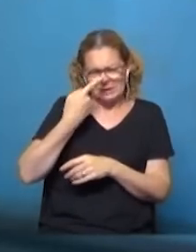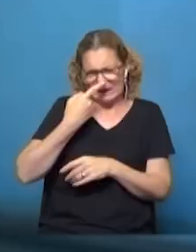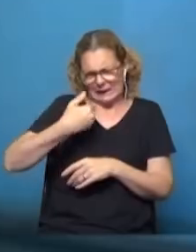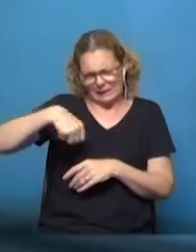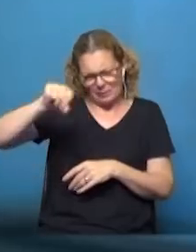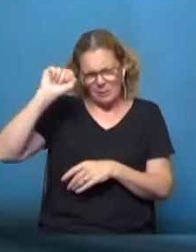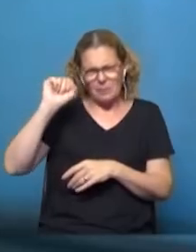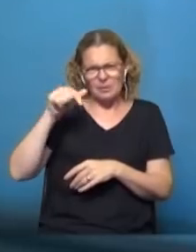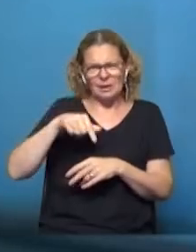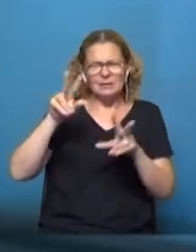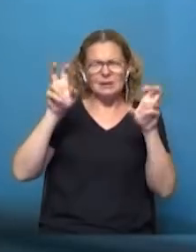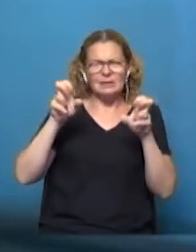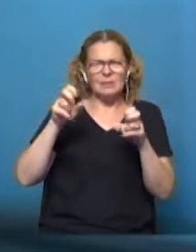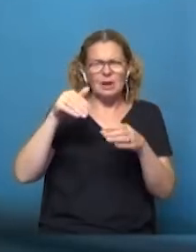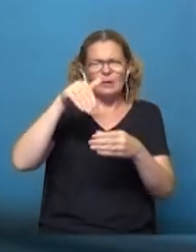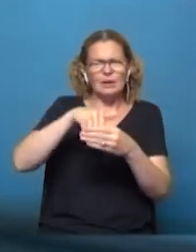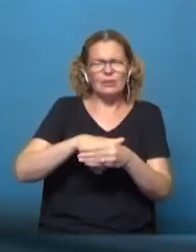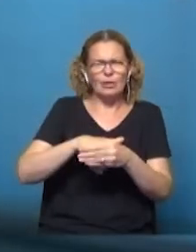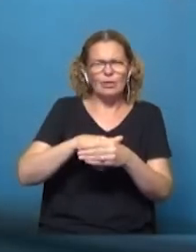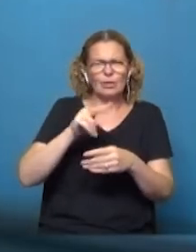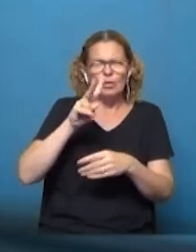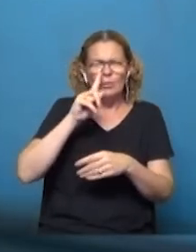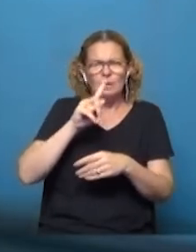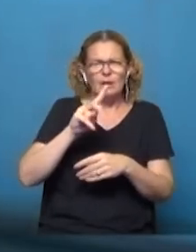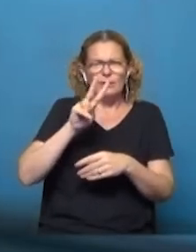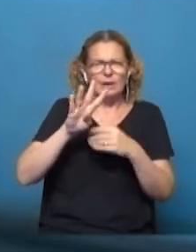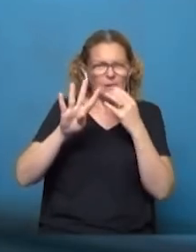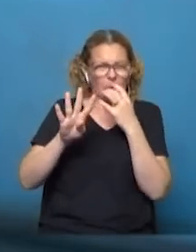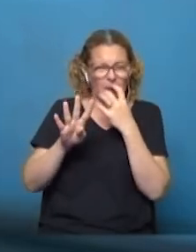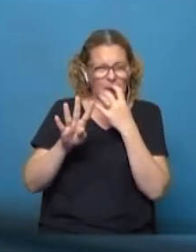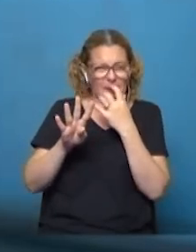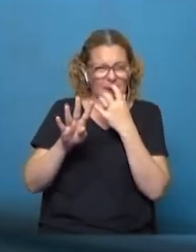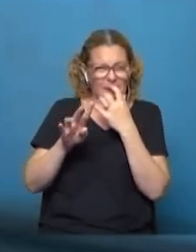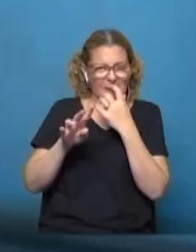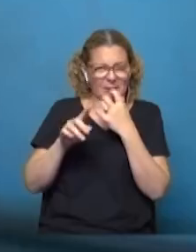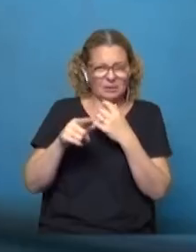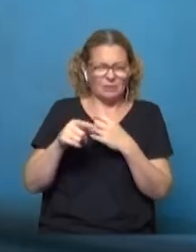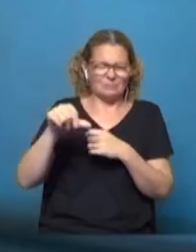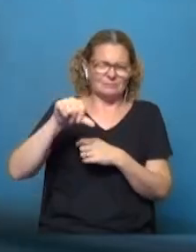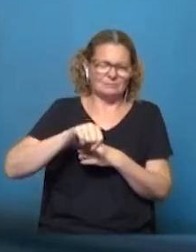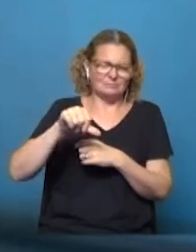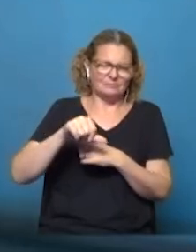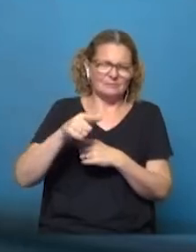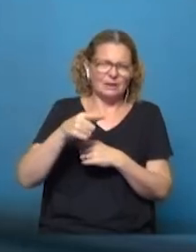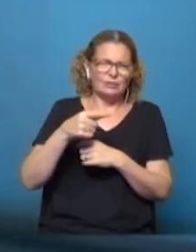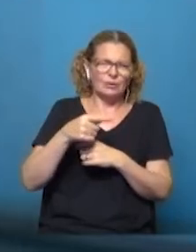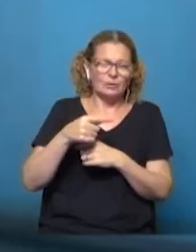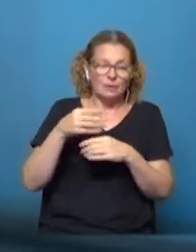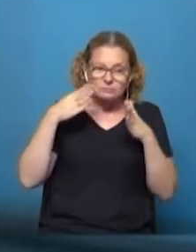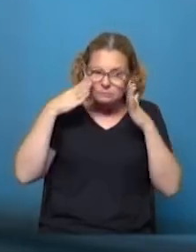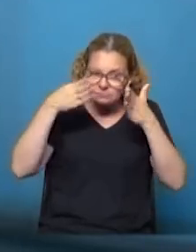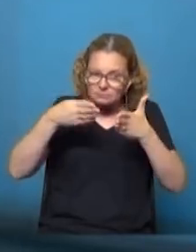rábano hoy en este tema el tema de las elecciones del 2020 del 24 es una miseria son ellos que están